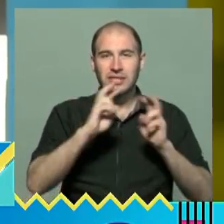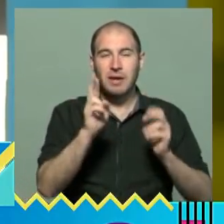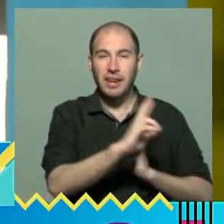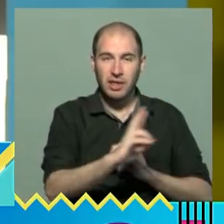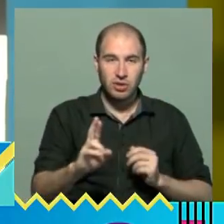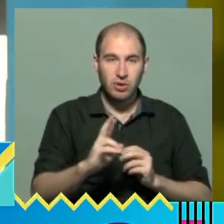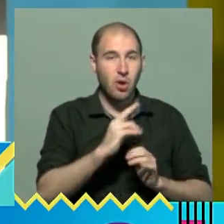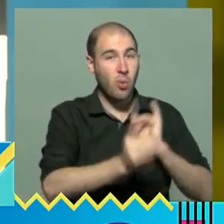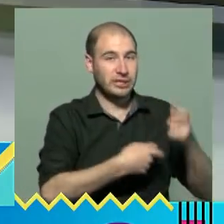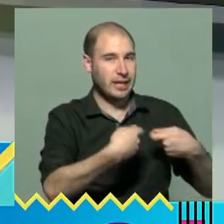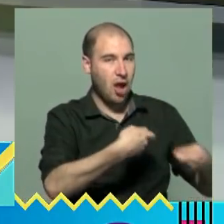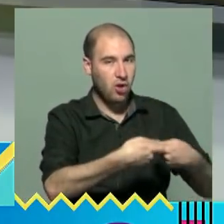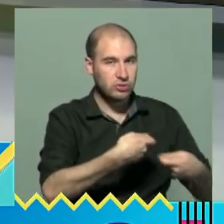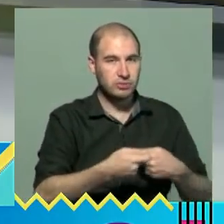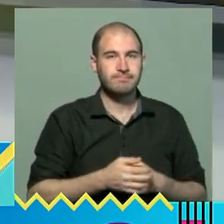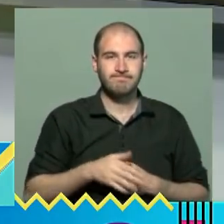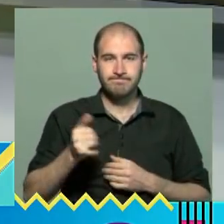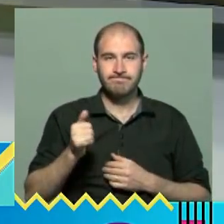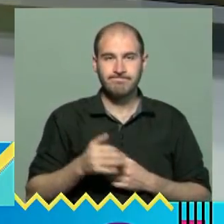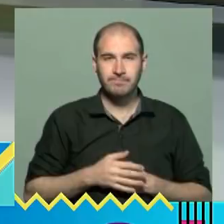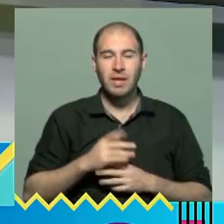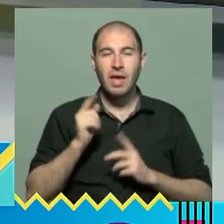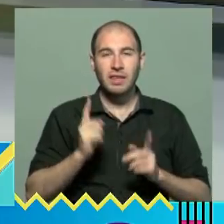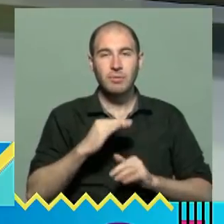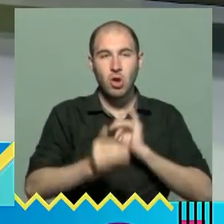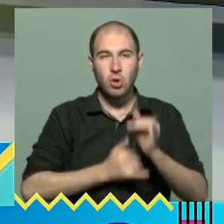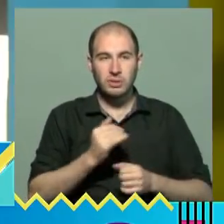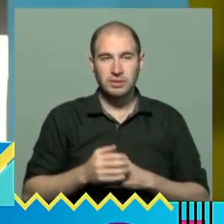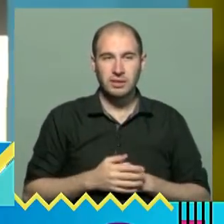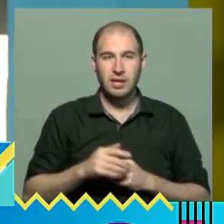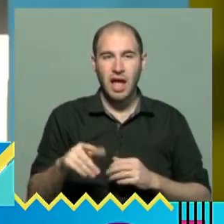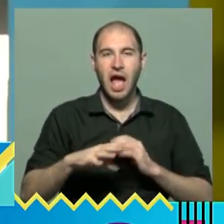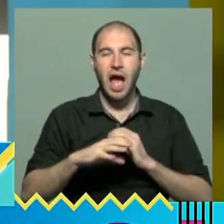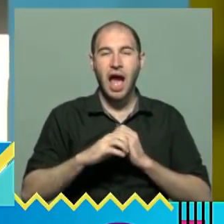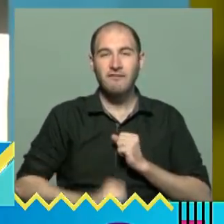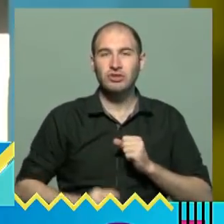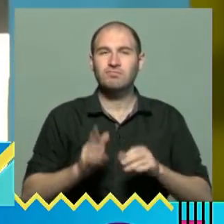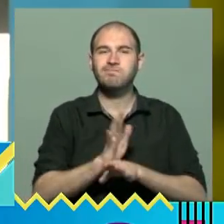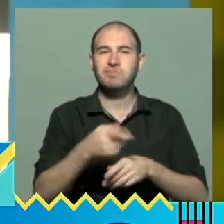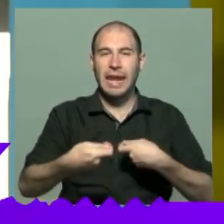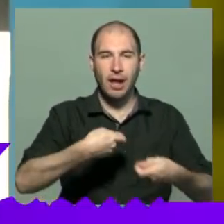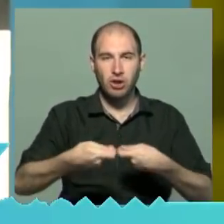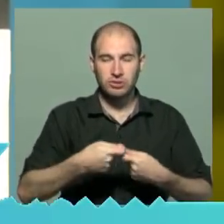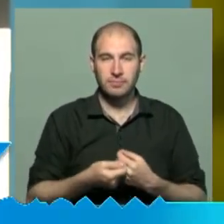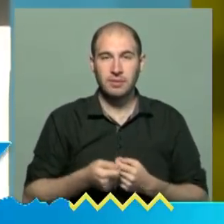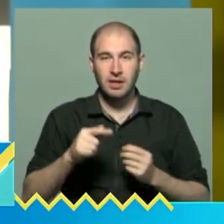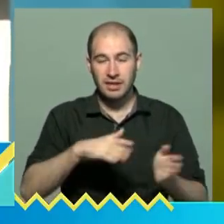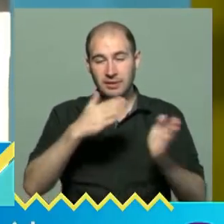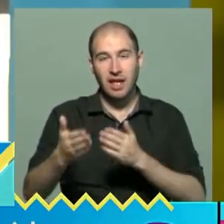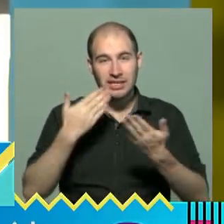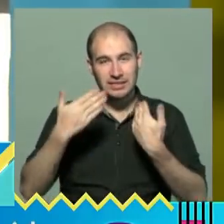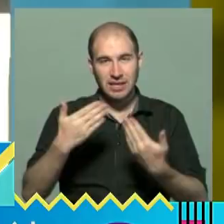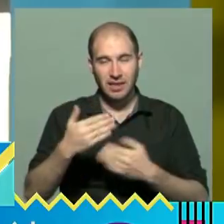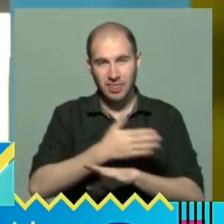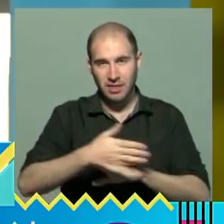Se puede hablar de que es un negocio. Exactamente, sí, ya se ha planteado también como el aborto como un negocio. Así que bueno, lo vamos a seguir hablando,